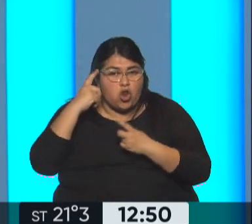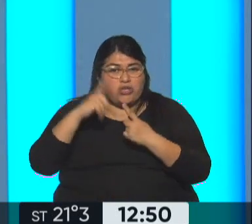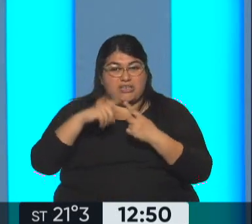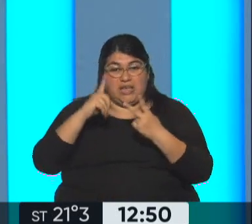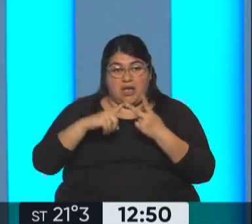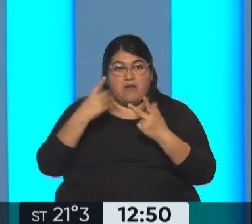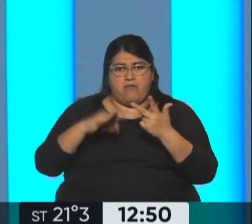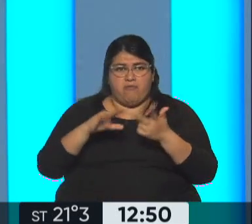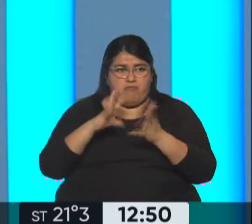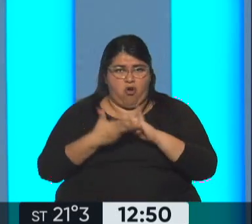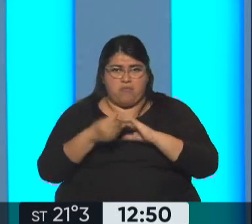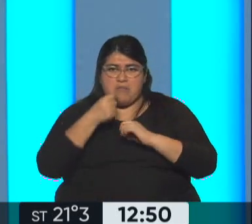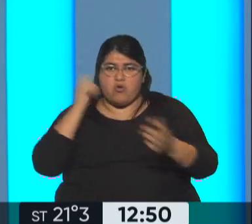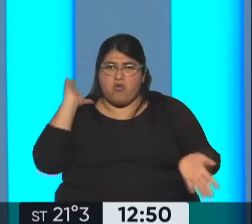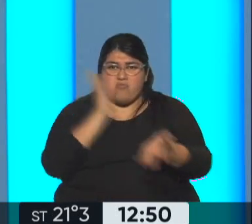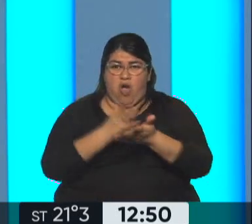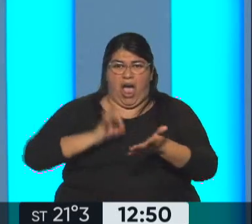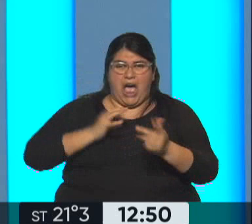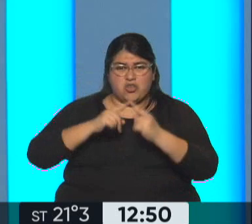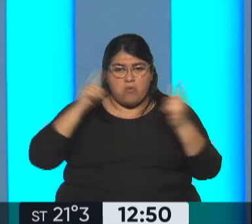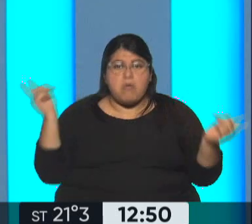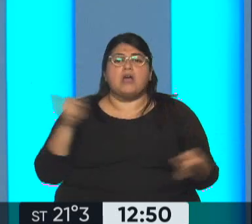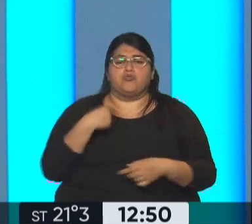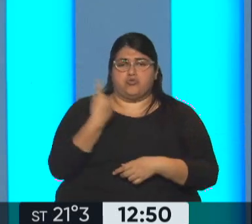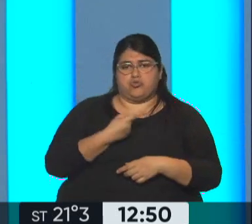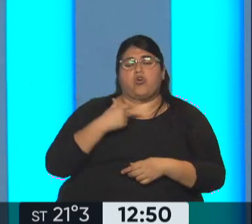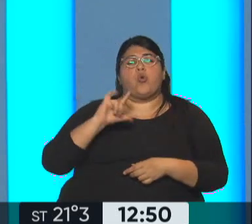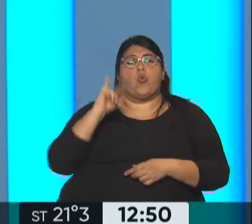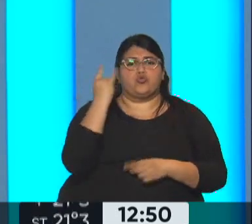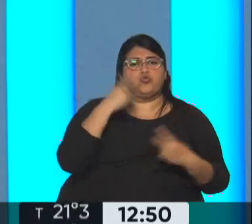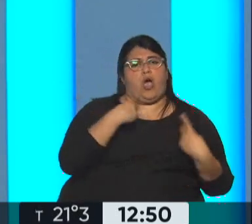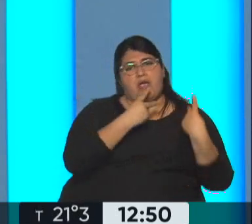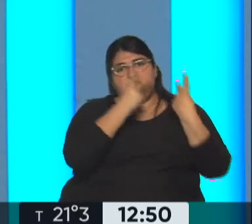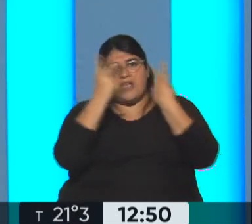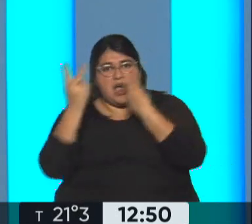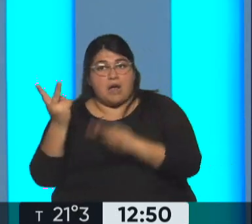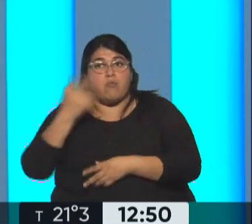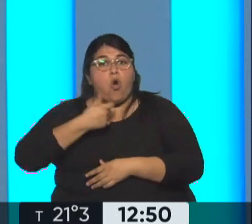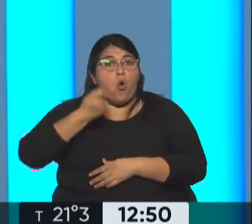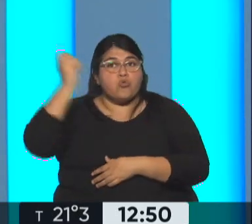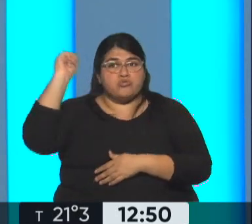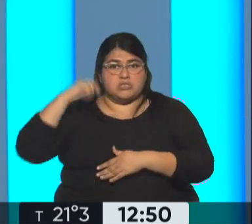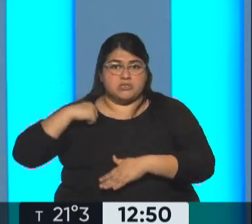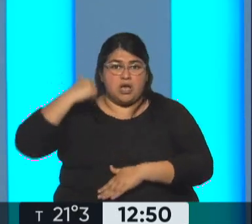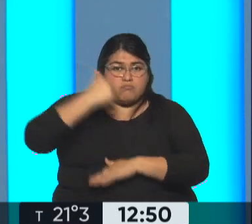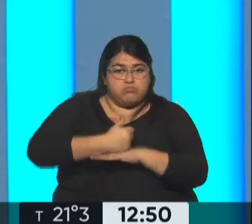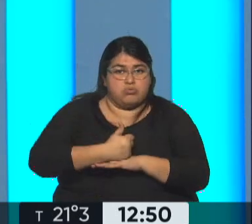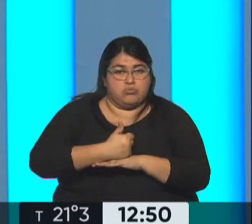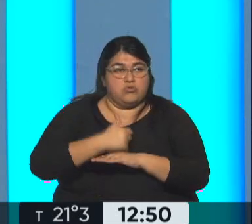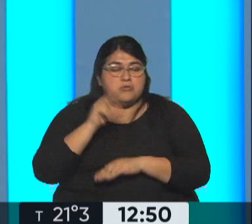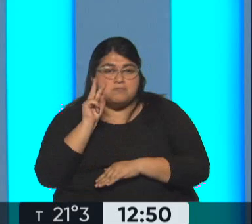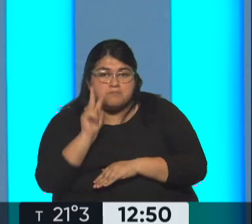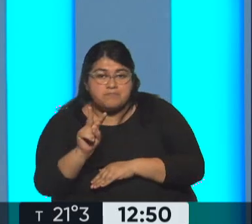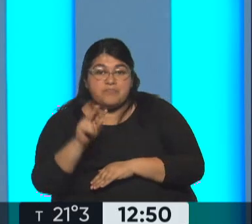esta injusticia, bueno, viajamos a Ushuaia, estuvimos presentes en las audiencias y ahora nos vamos a presentar como amigos del tribunal. Ahora